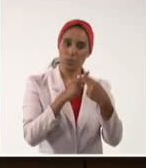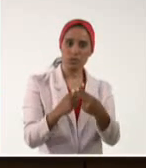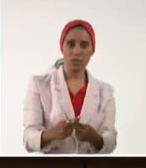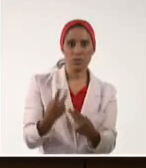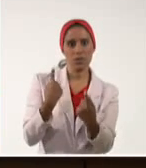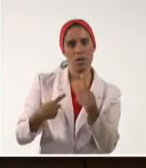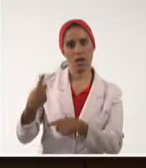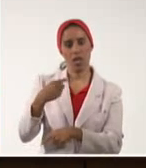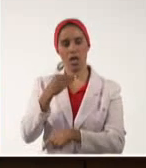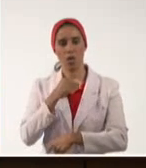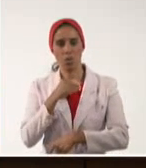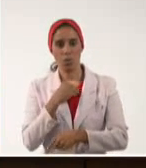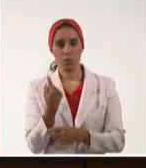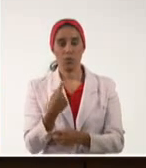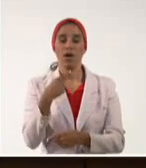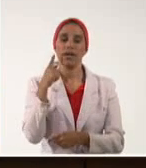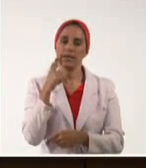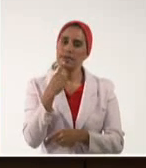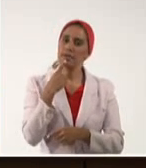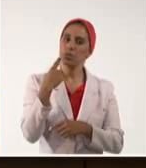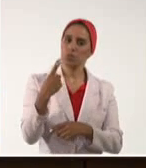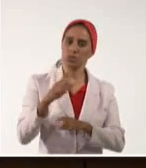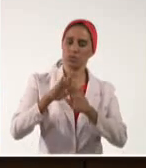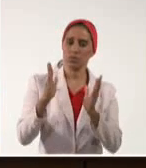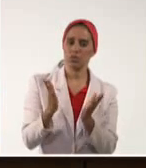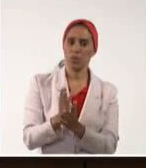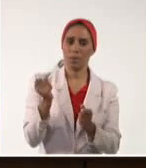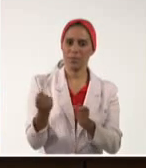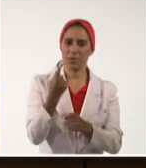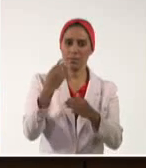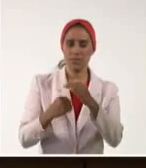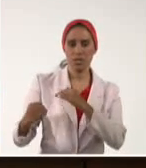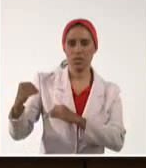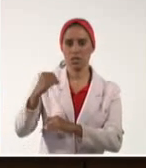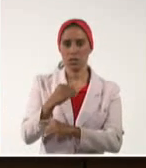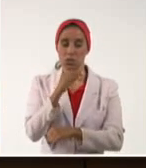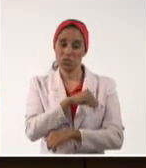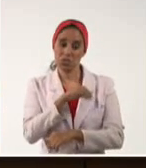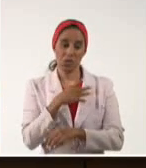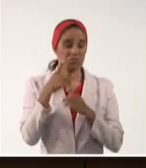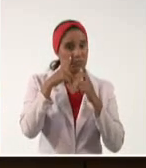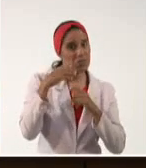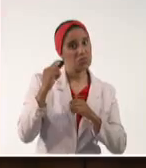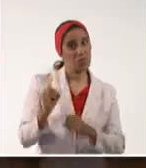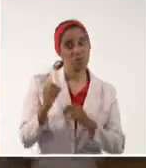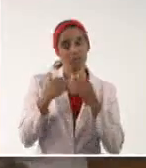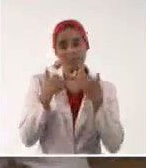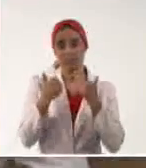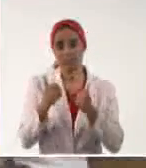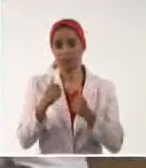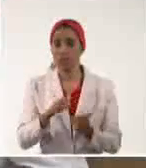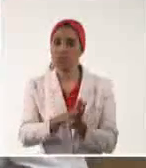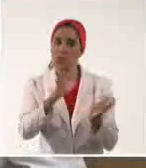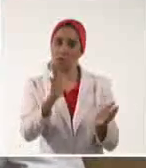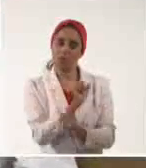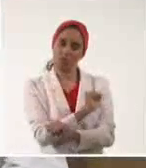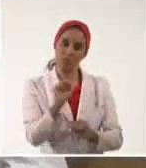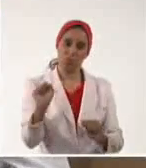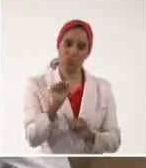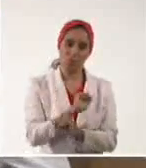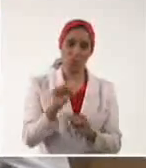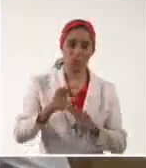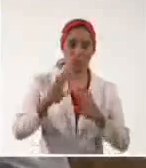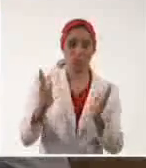Aquí escuchamos al primer ministro expresando insatisfacción porque no se logró lo planificado y no han dado resultados